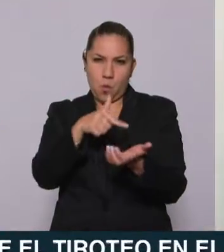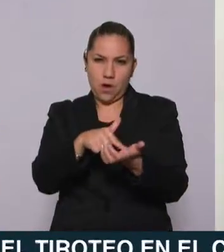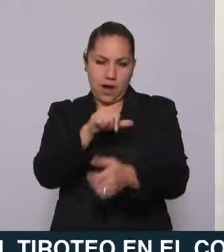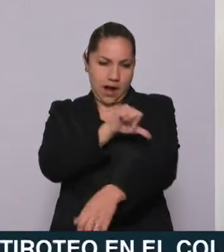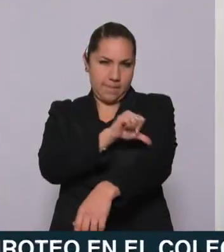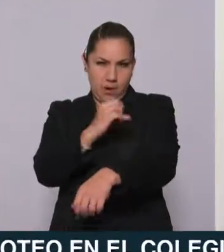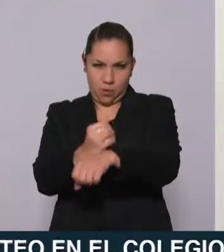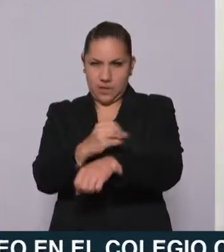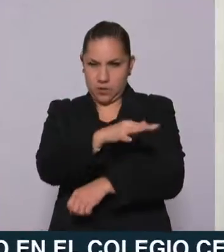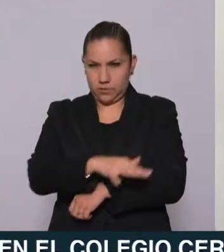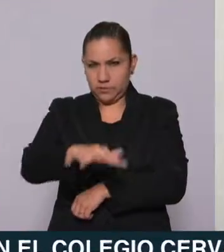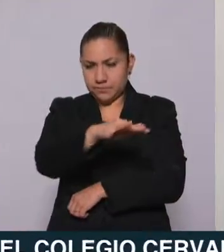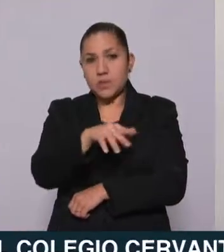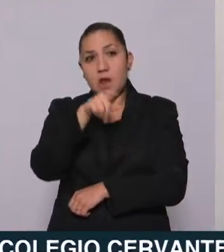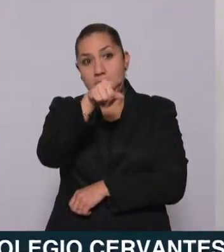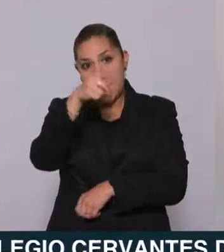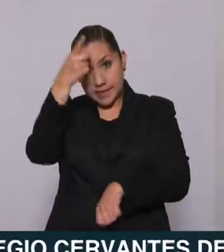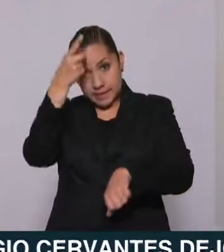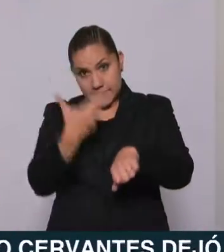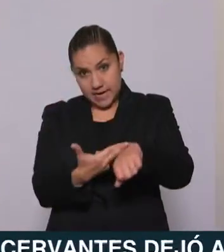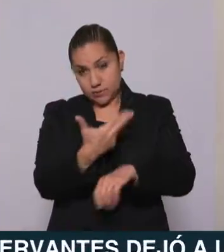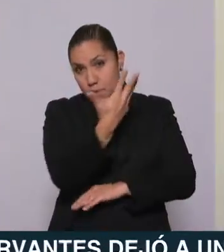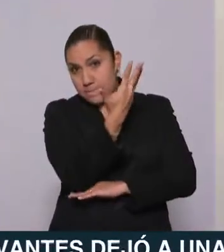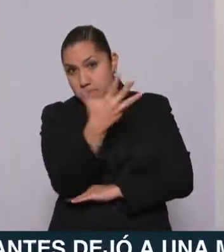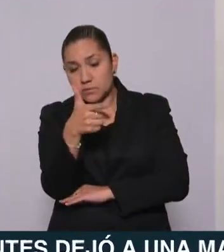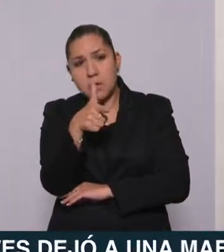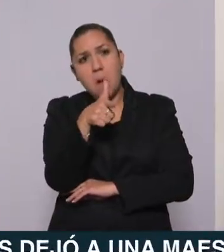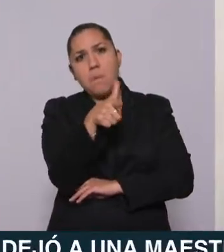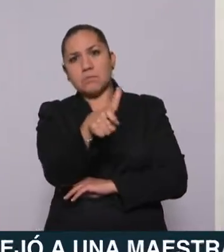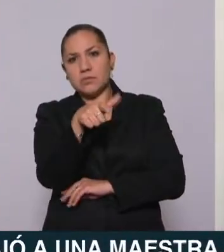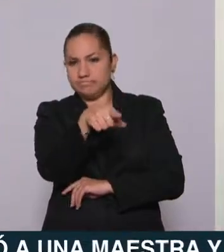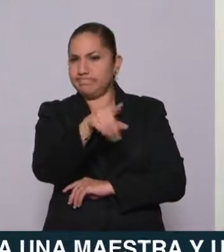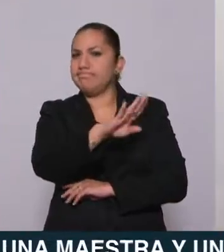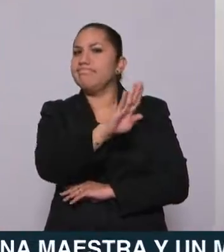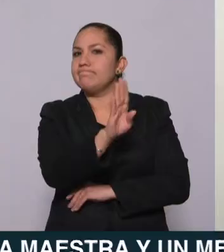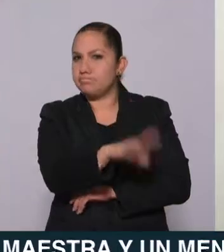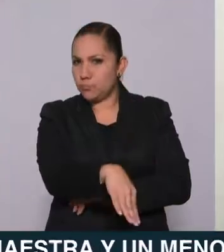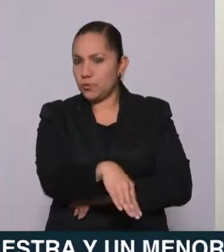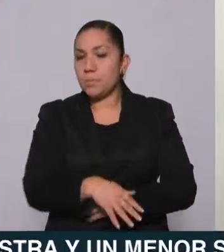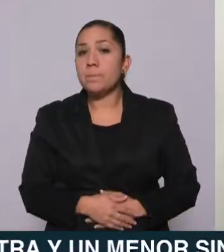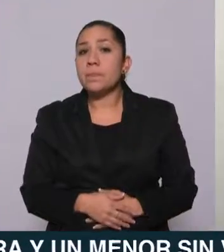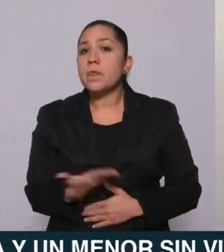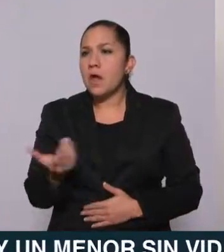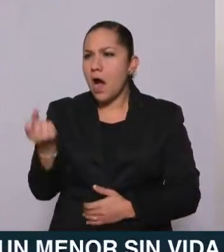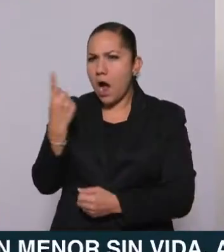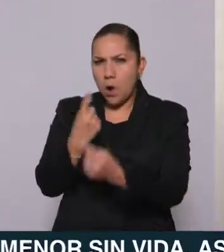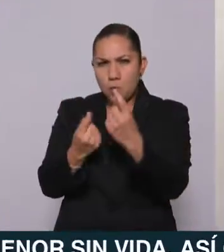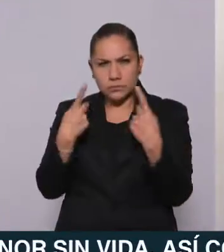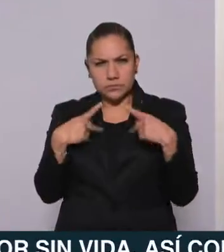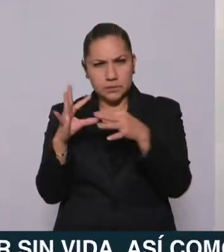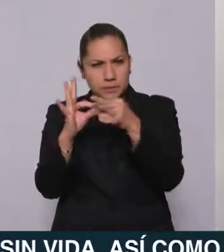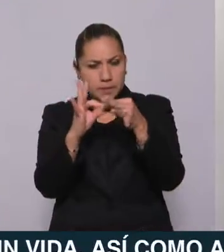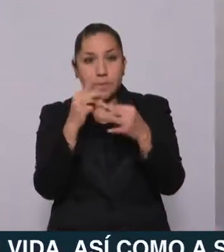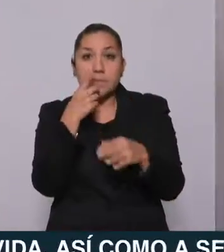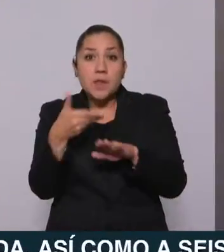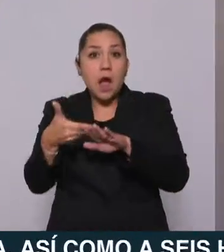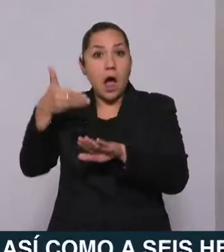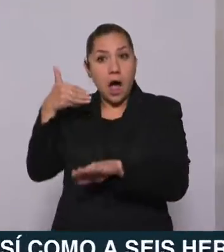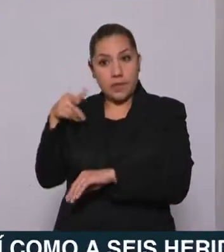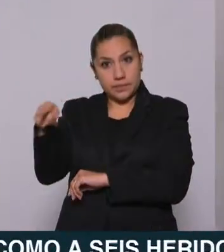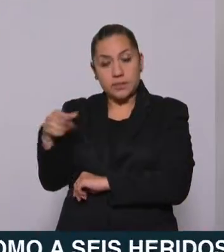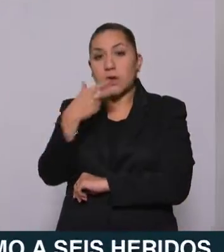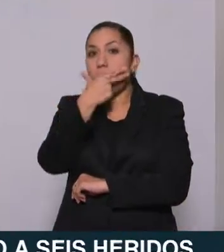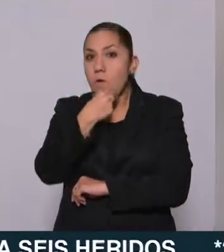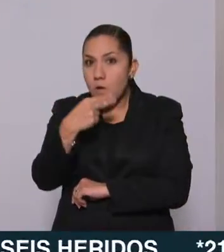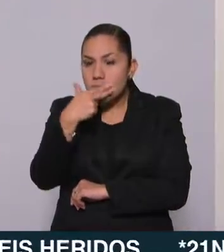y disparó contra la directora del preescolar, causándole la muerte. De acuerdo con algunas versiones, el agresor había reclamado a la directora un